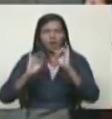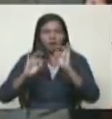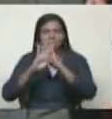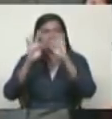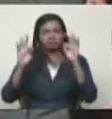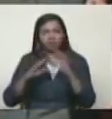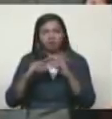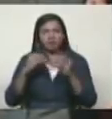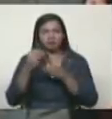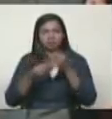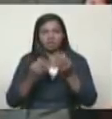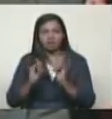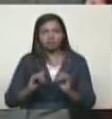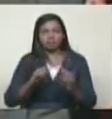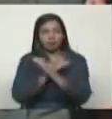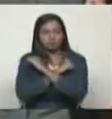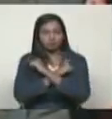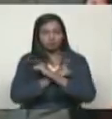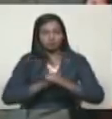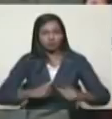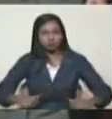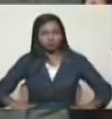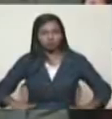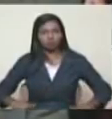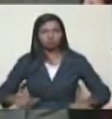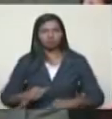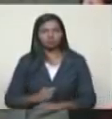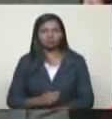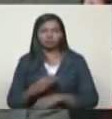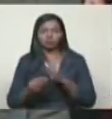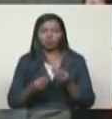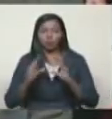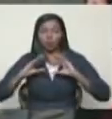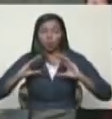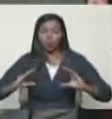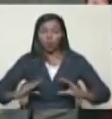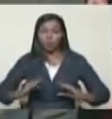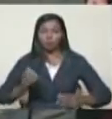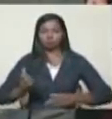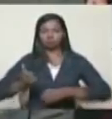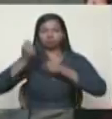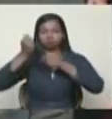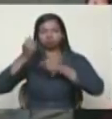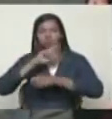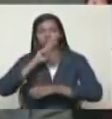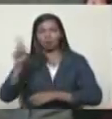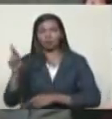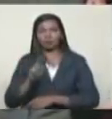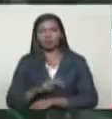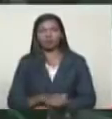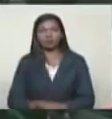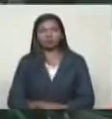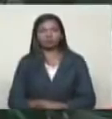monolítica de la Fuerza Armada Nacional Bolivariana como cuerpo armado de la República.